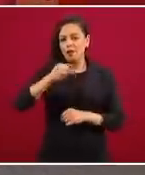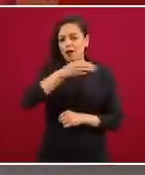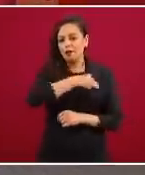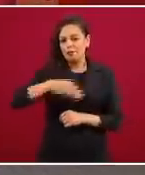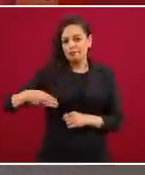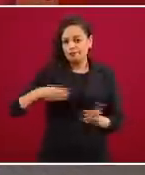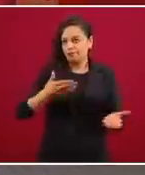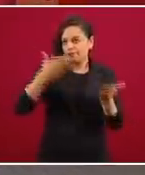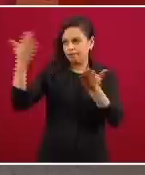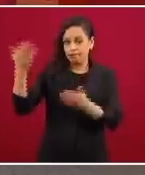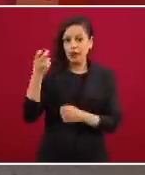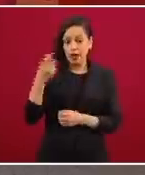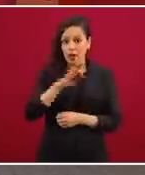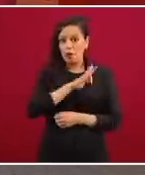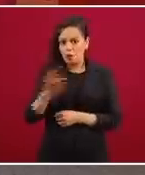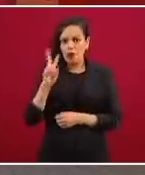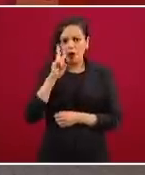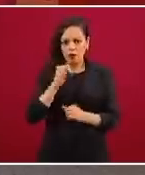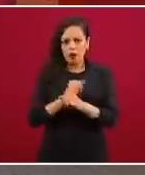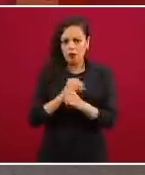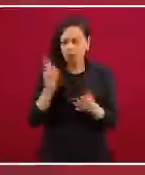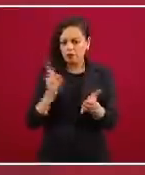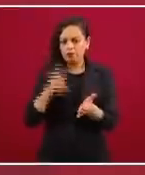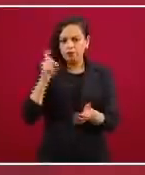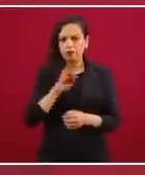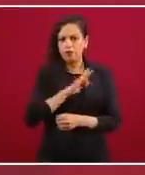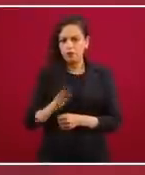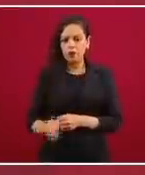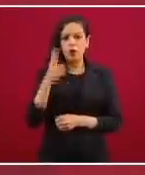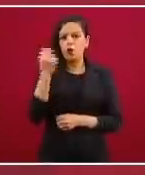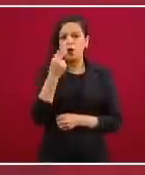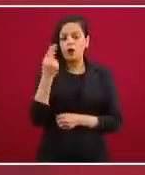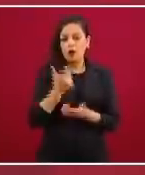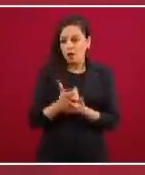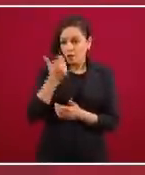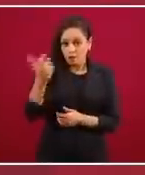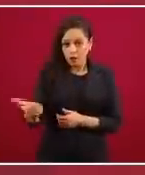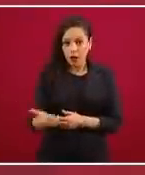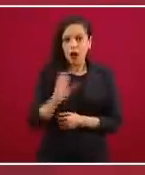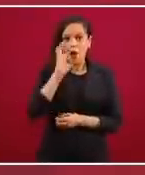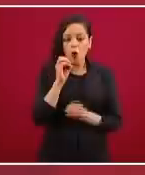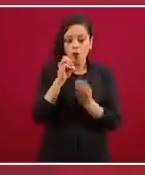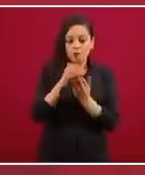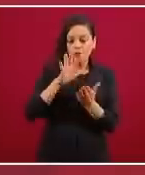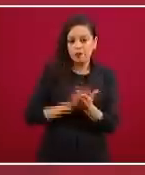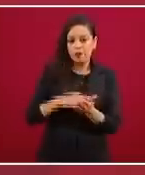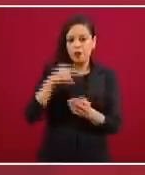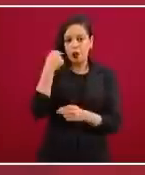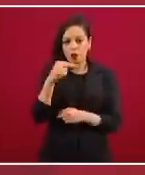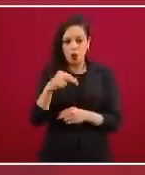acceso público, no necesitan registrarse, por supuesto tampoco pagar. Hay un portal de gobierno sobre datos